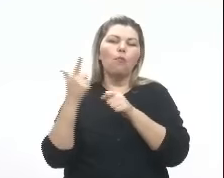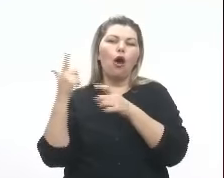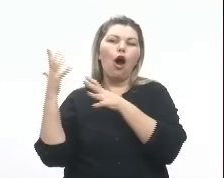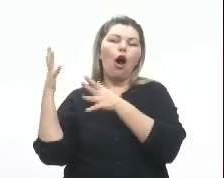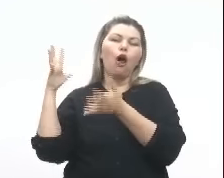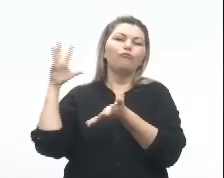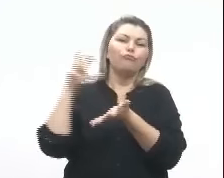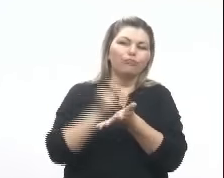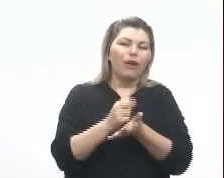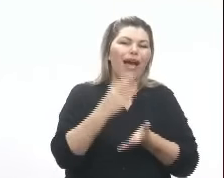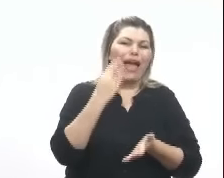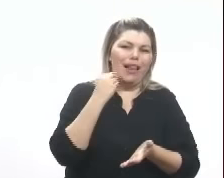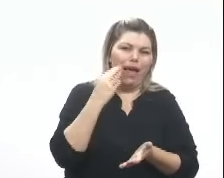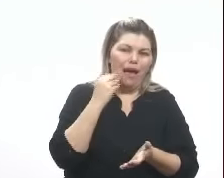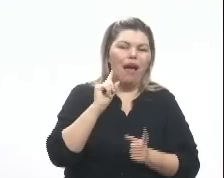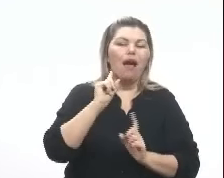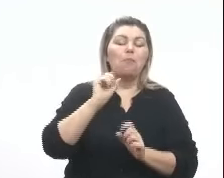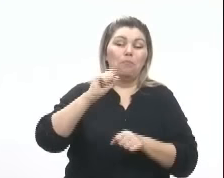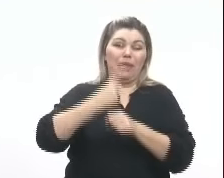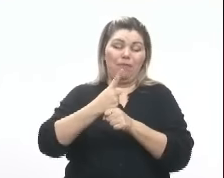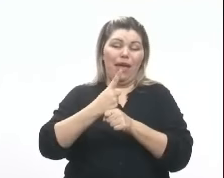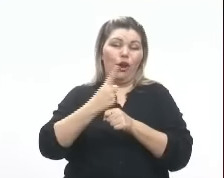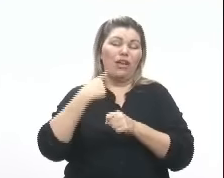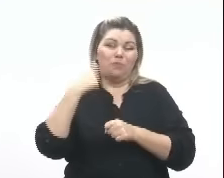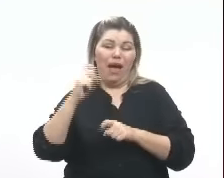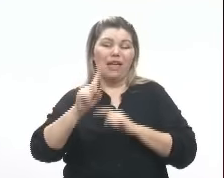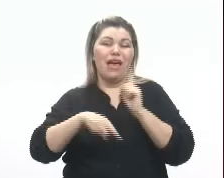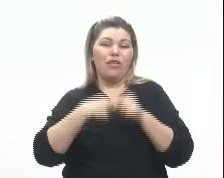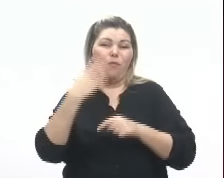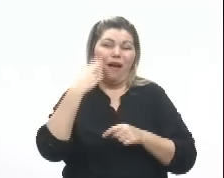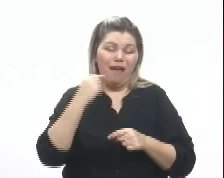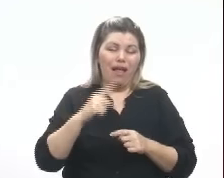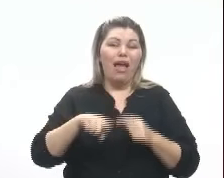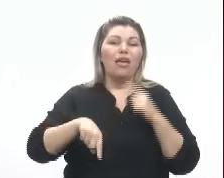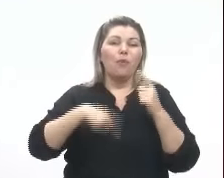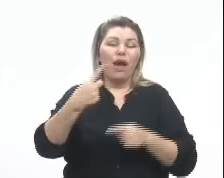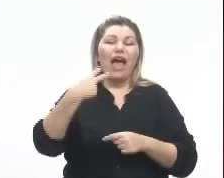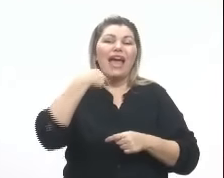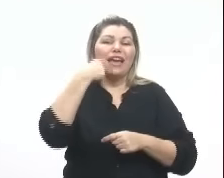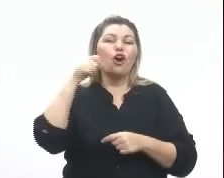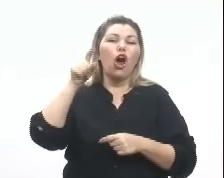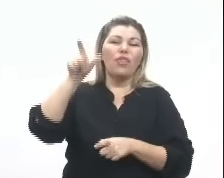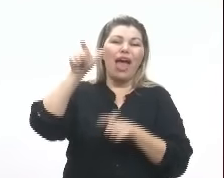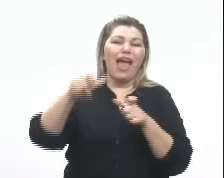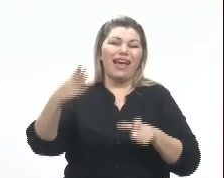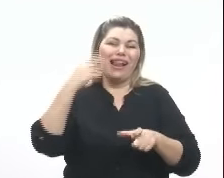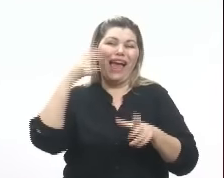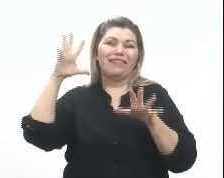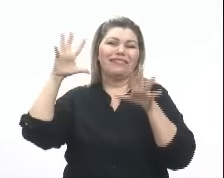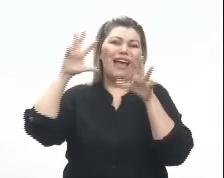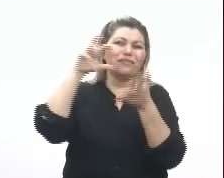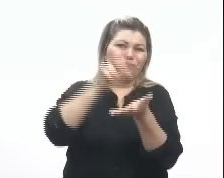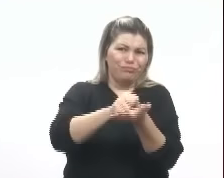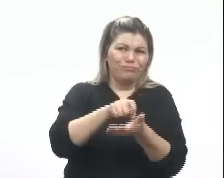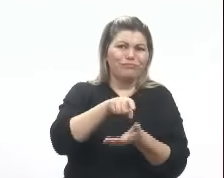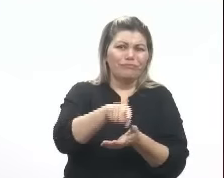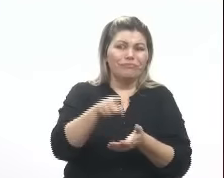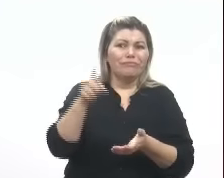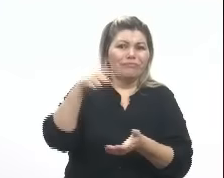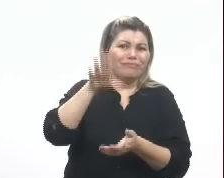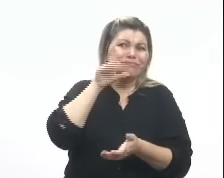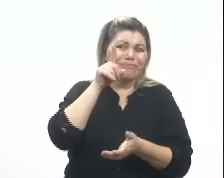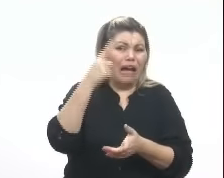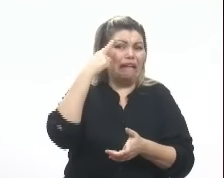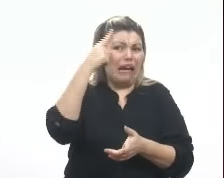imperio americano, que son los hijos de los ingleses, que Milei cree que van a actuar